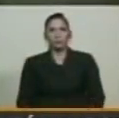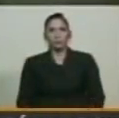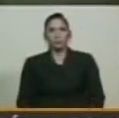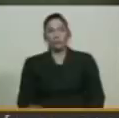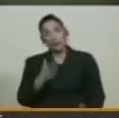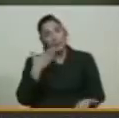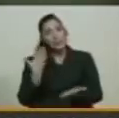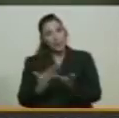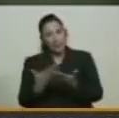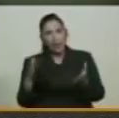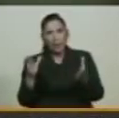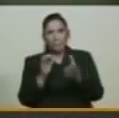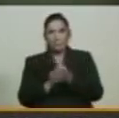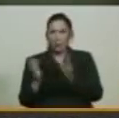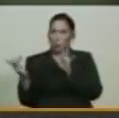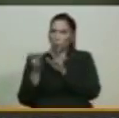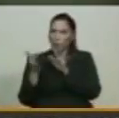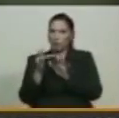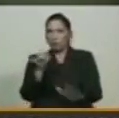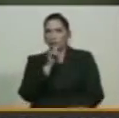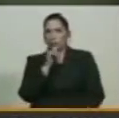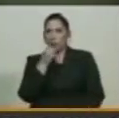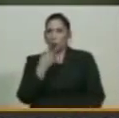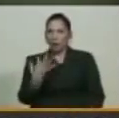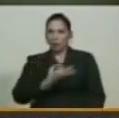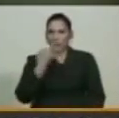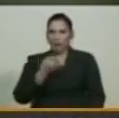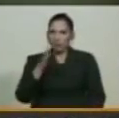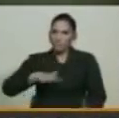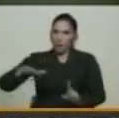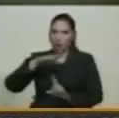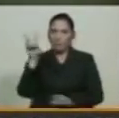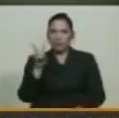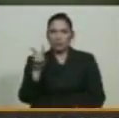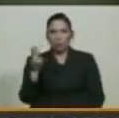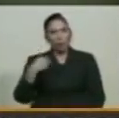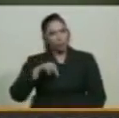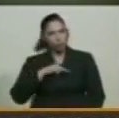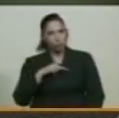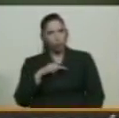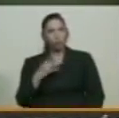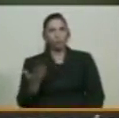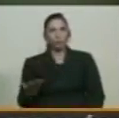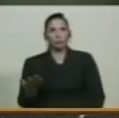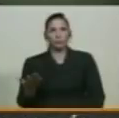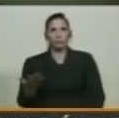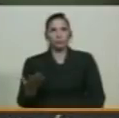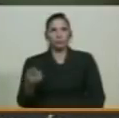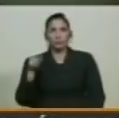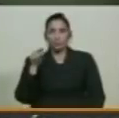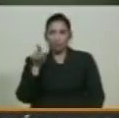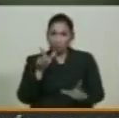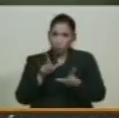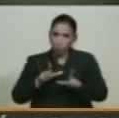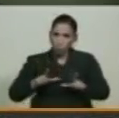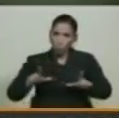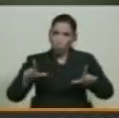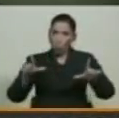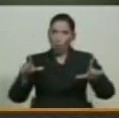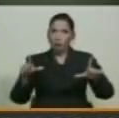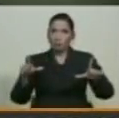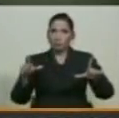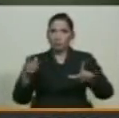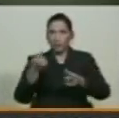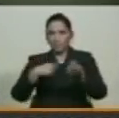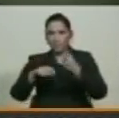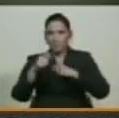Gracias, compañeros, por el contacto informativo. Muy buenas tardes para toda Venezuela. Efectivamente, nos encontramos en este establecimiento comercial